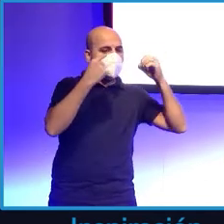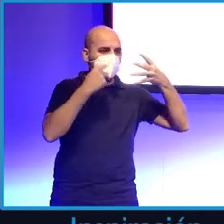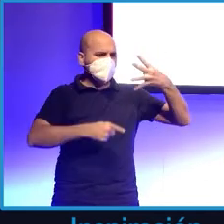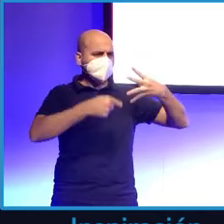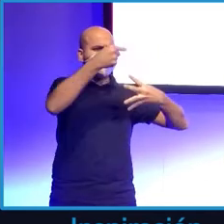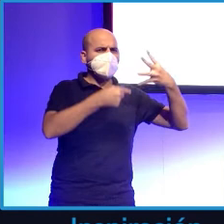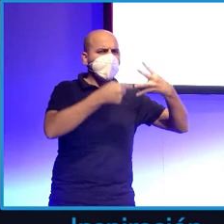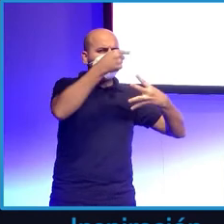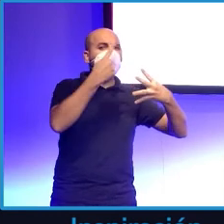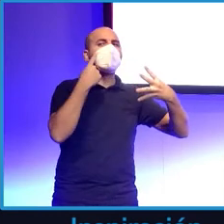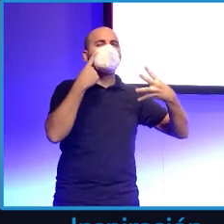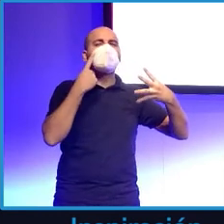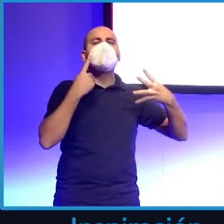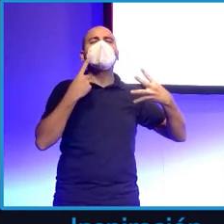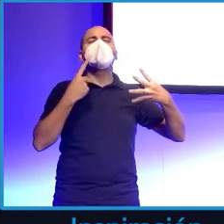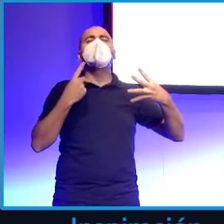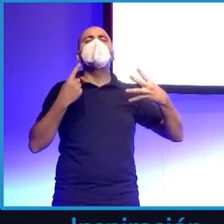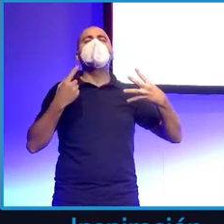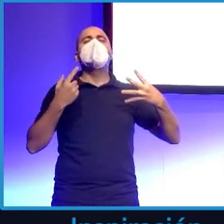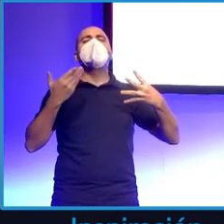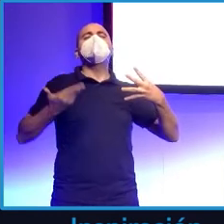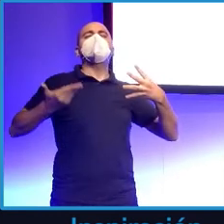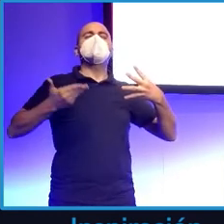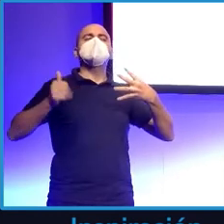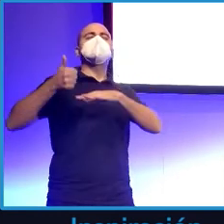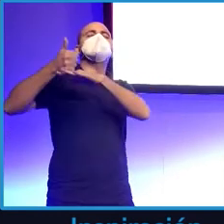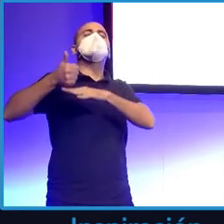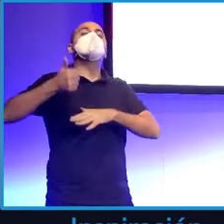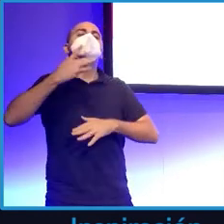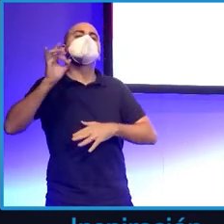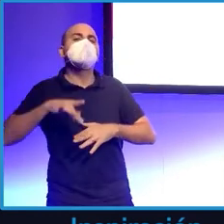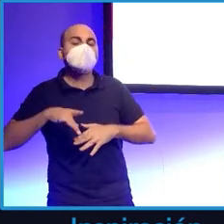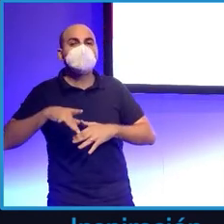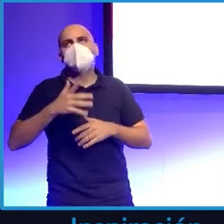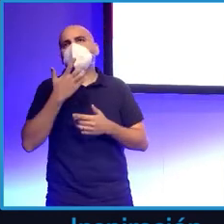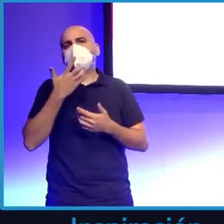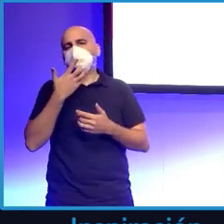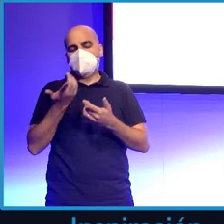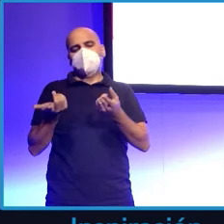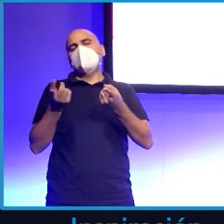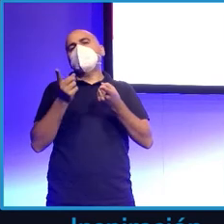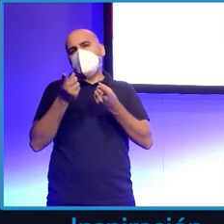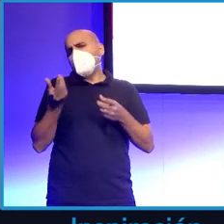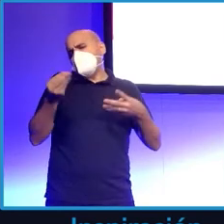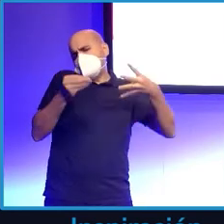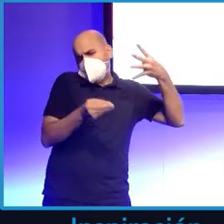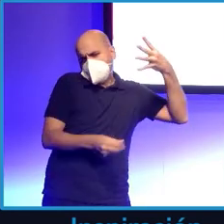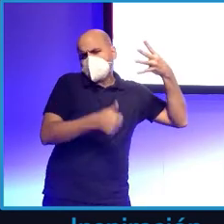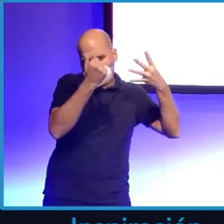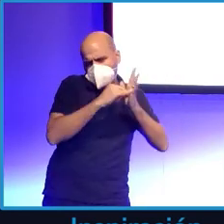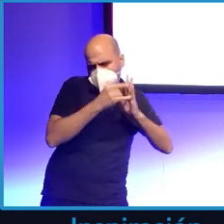otro factor de posicionamiento es verdad que hay muchos más han añadido muchos experiencia de usuario ha añadido temas de